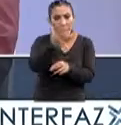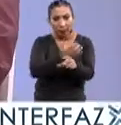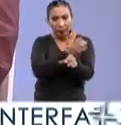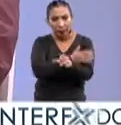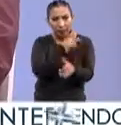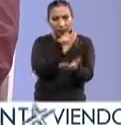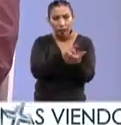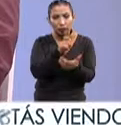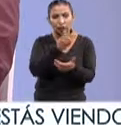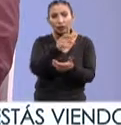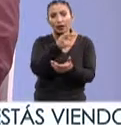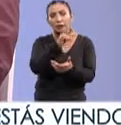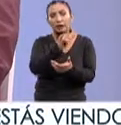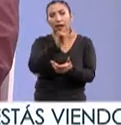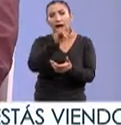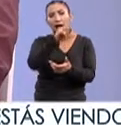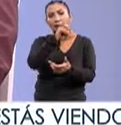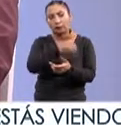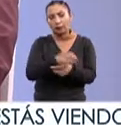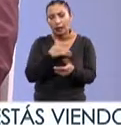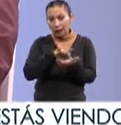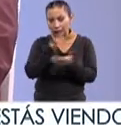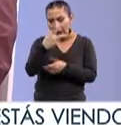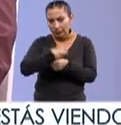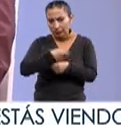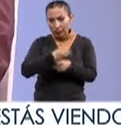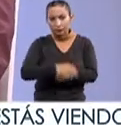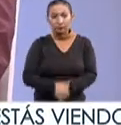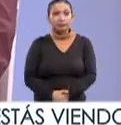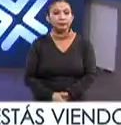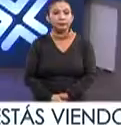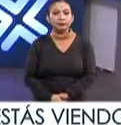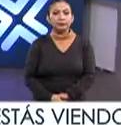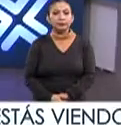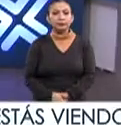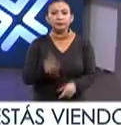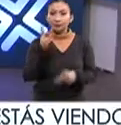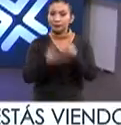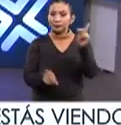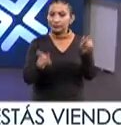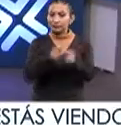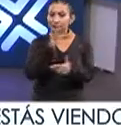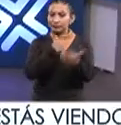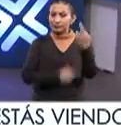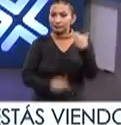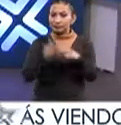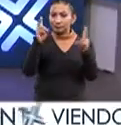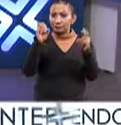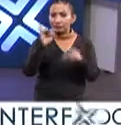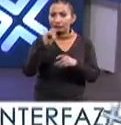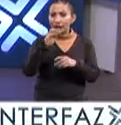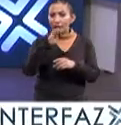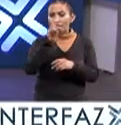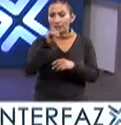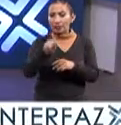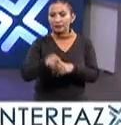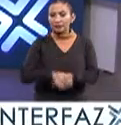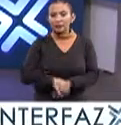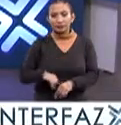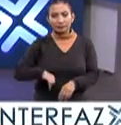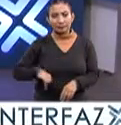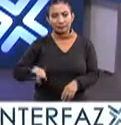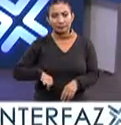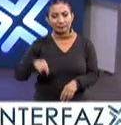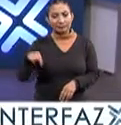nuevamente con nosotros, doctor Gilberto Alejandro García Guerra. Gracias por la invitación. Gracias, al contrario, es un placer. Vamos a una breve pausa, regresamos con más temas, créanmelo ustedes,